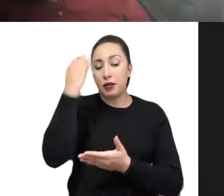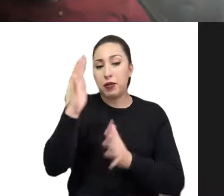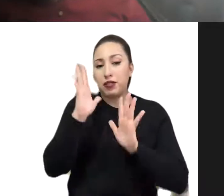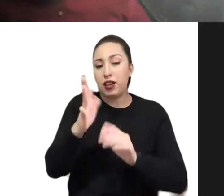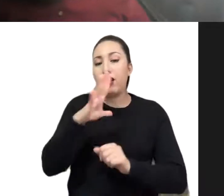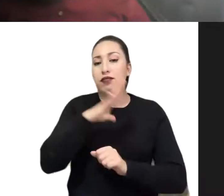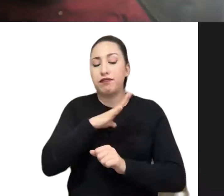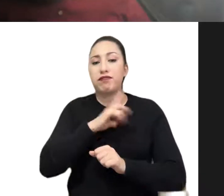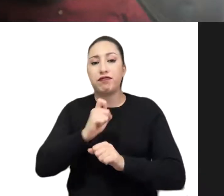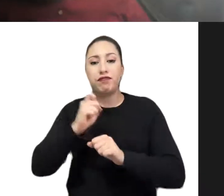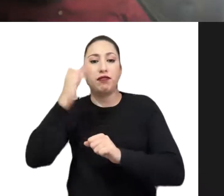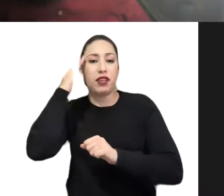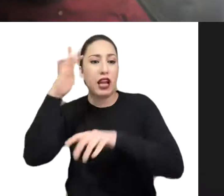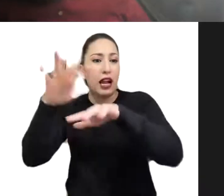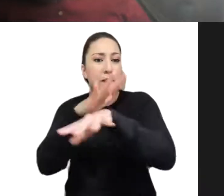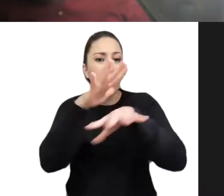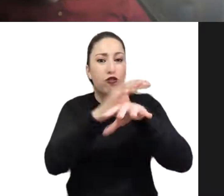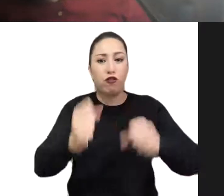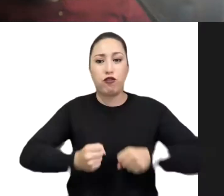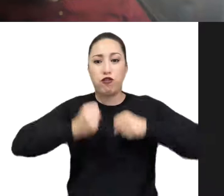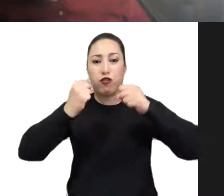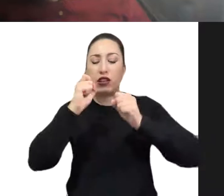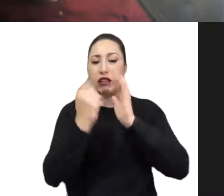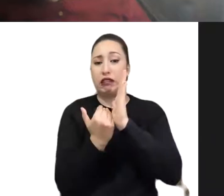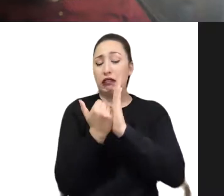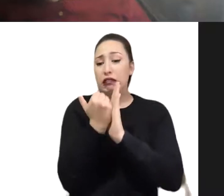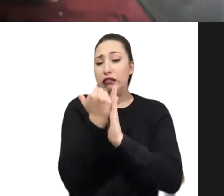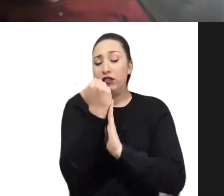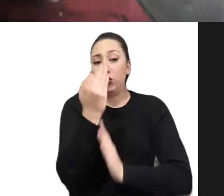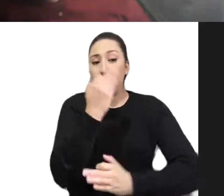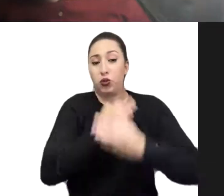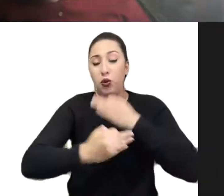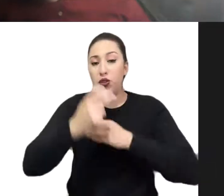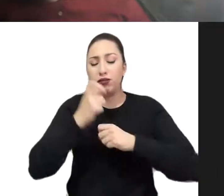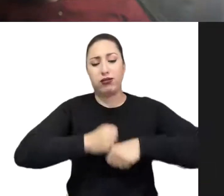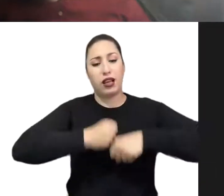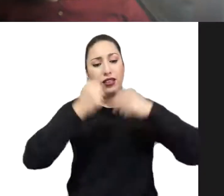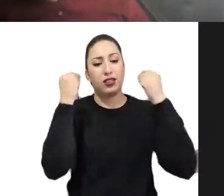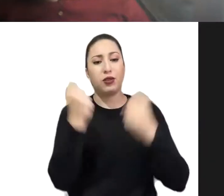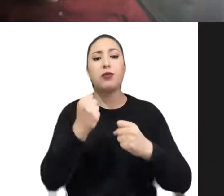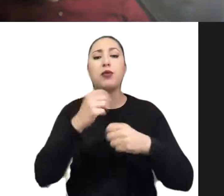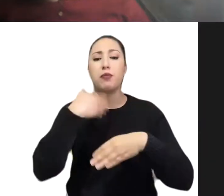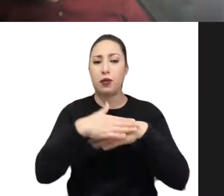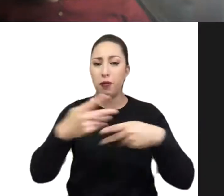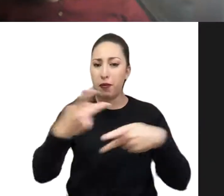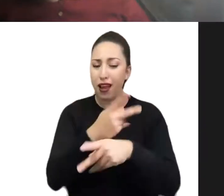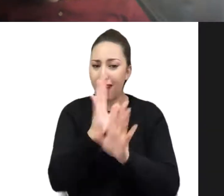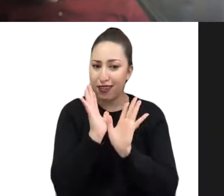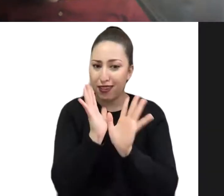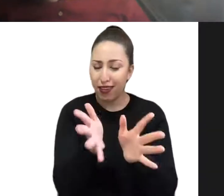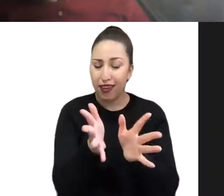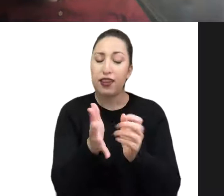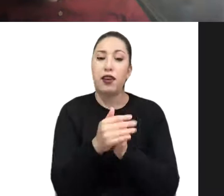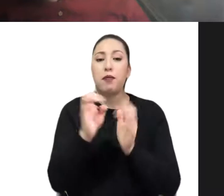fenómenos hidrometeorológicos extremos. Esto no es ya una proyección, es algo que ya está sucediendo. Si nos vamos a